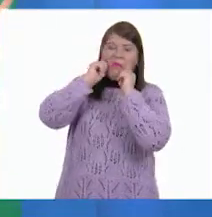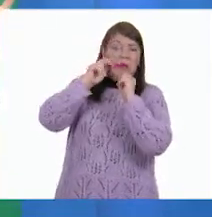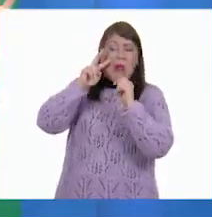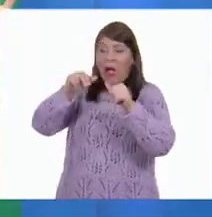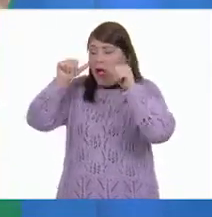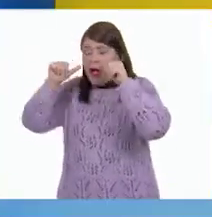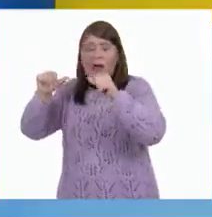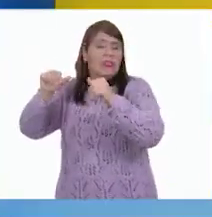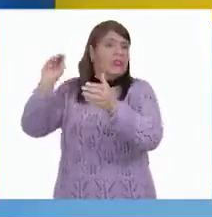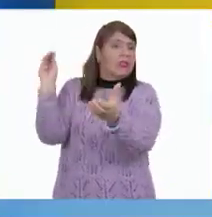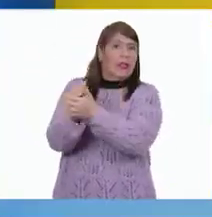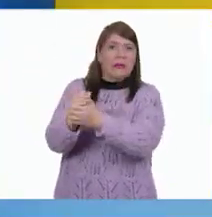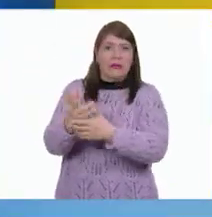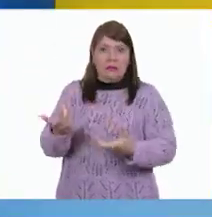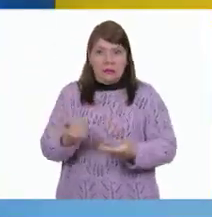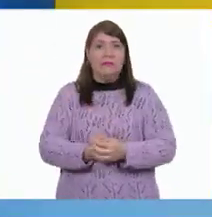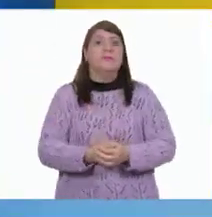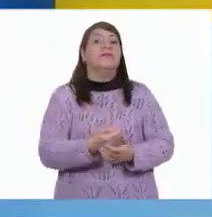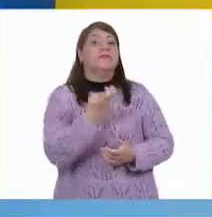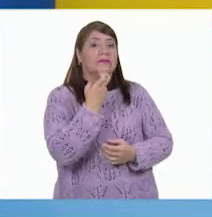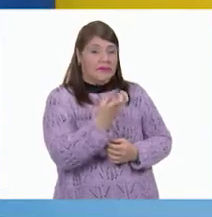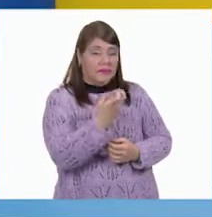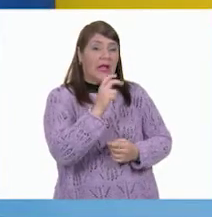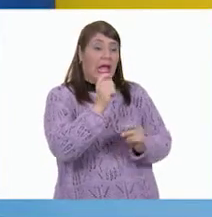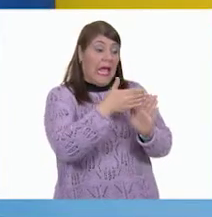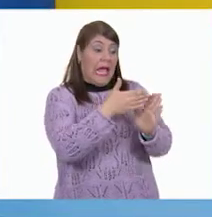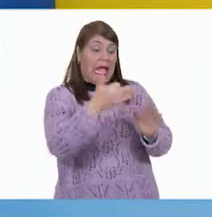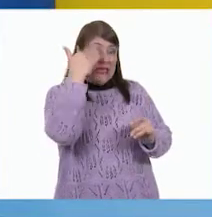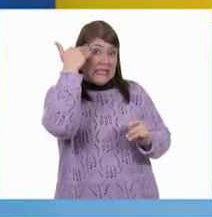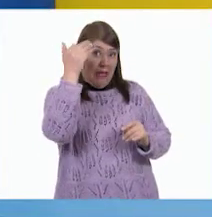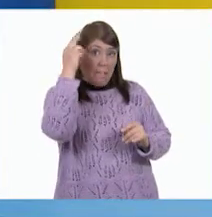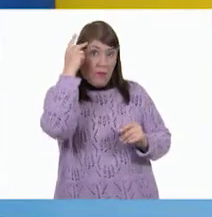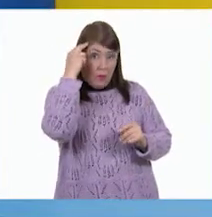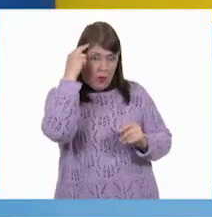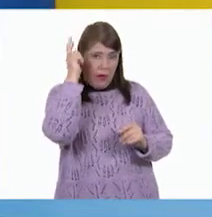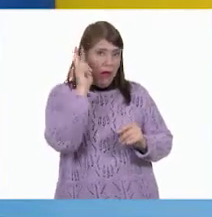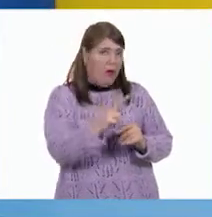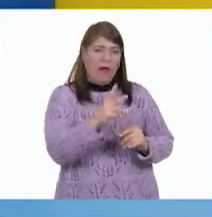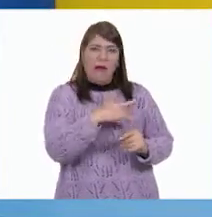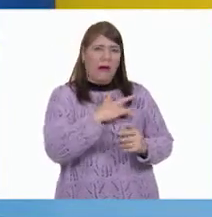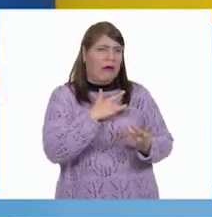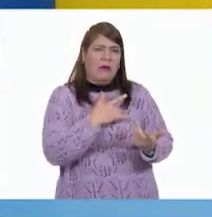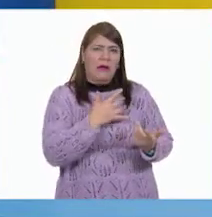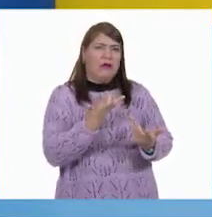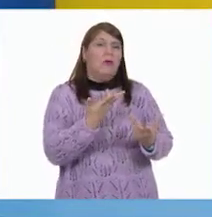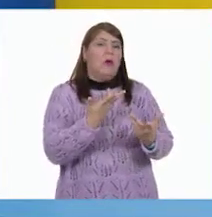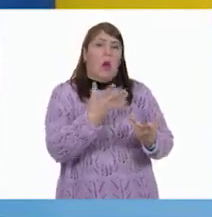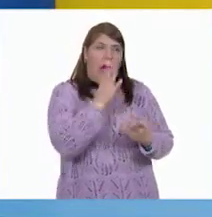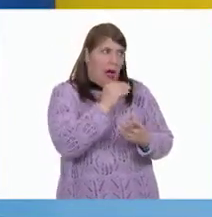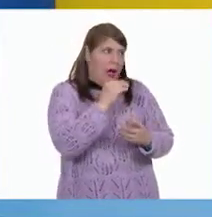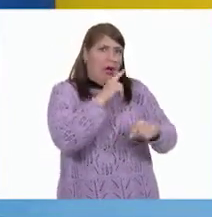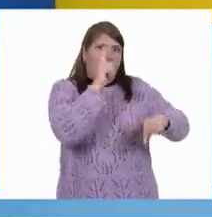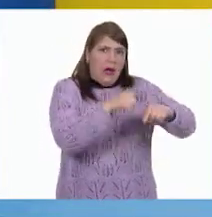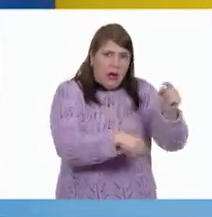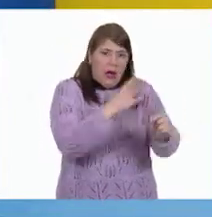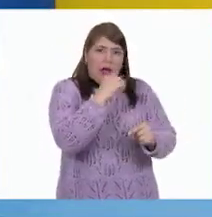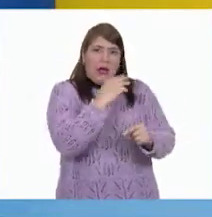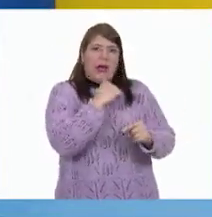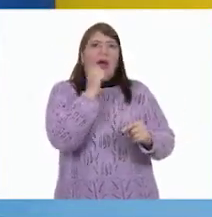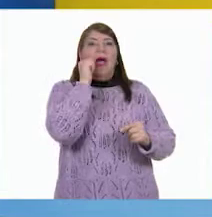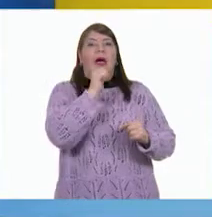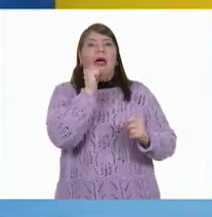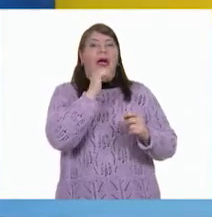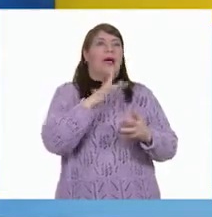solución. Así fue. El régimen de Porfirio Díaz, que parecía inacabable, eterno, y que celebró así